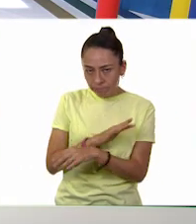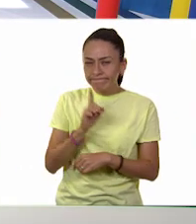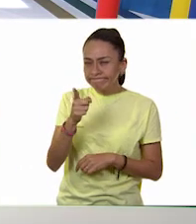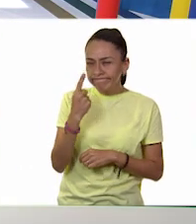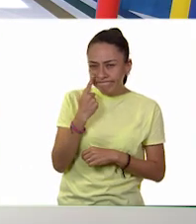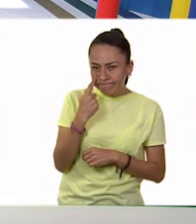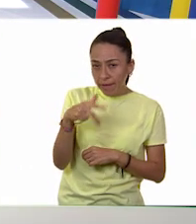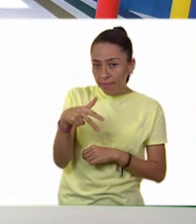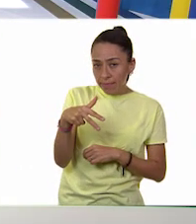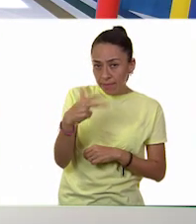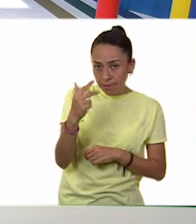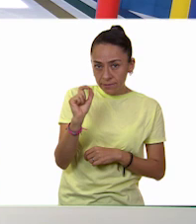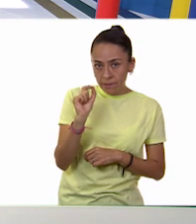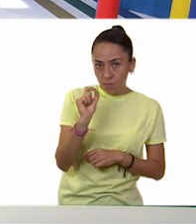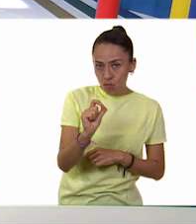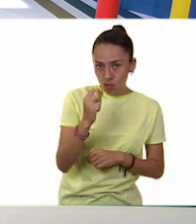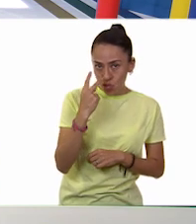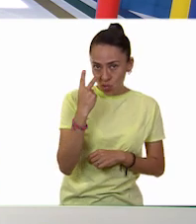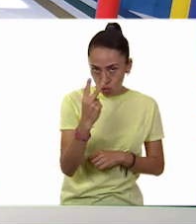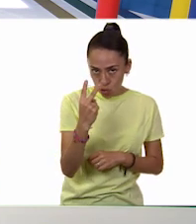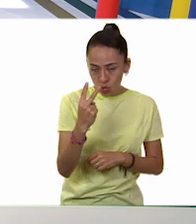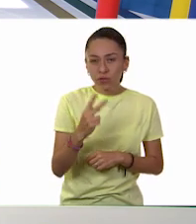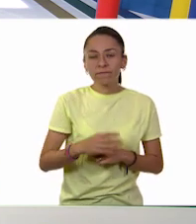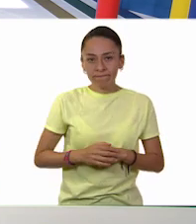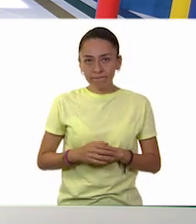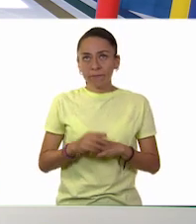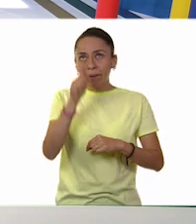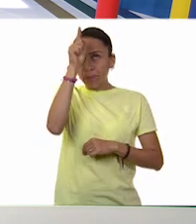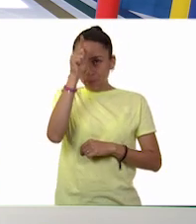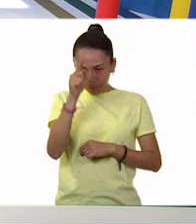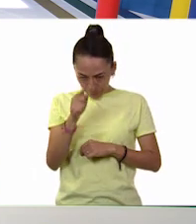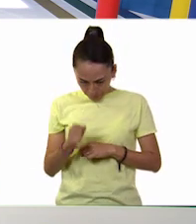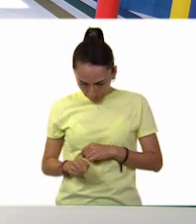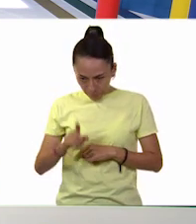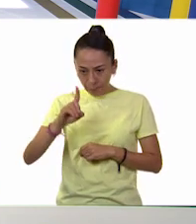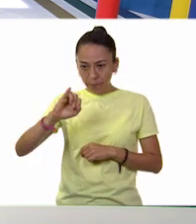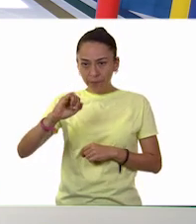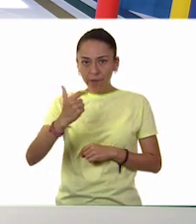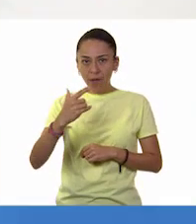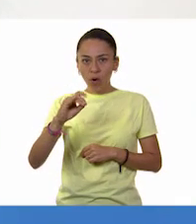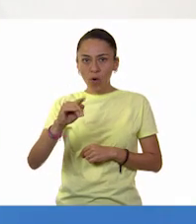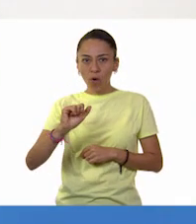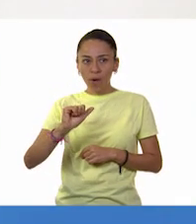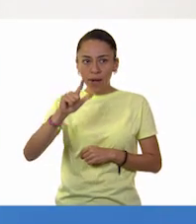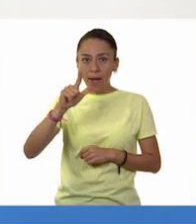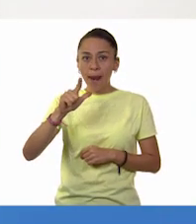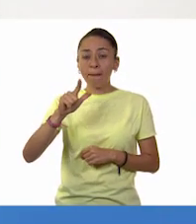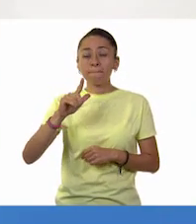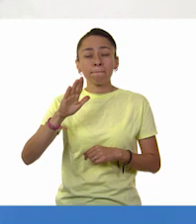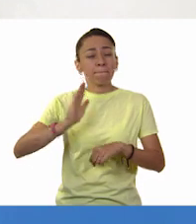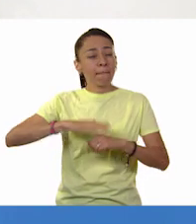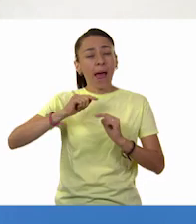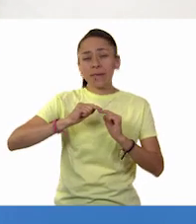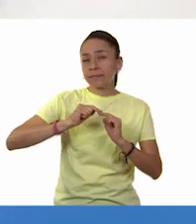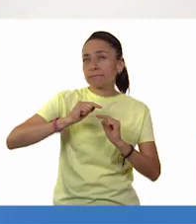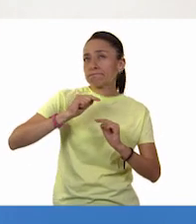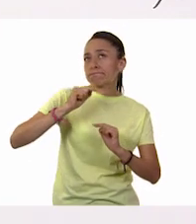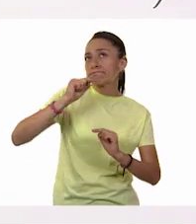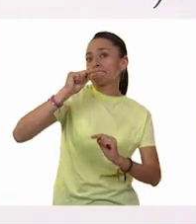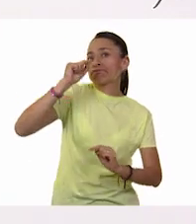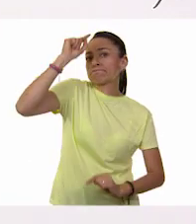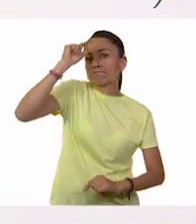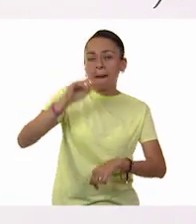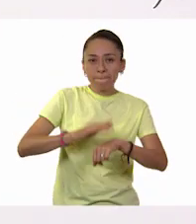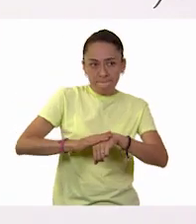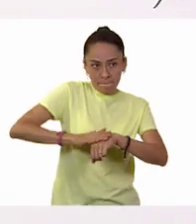los valores. Y entonces tenemos que la diagonal mayor mide 13.2 por el